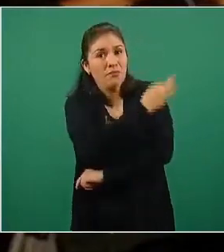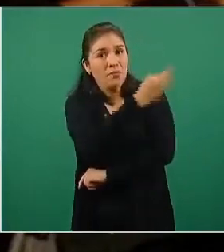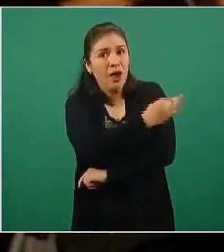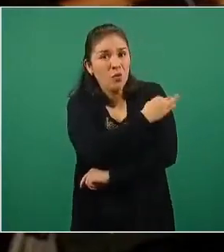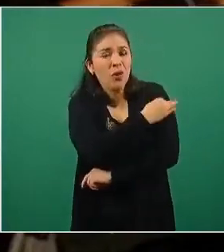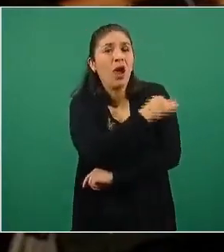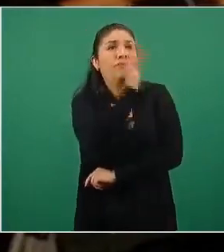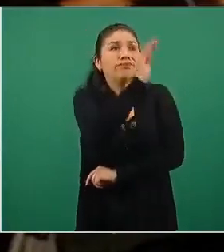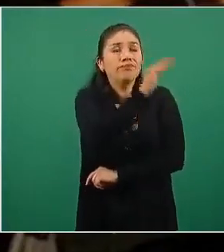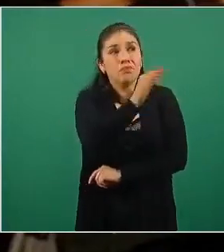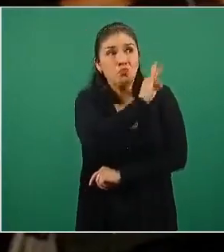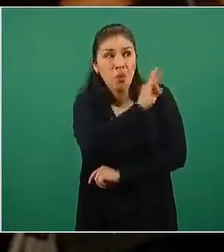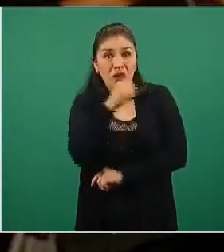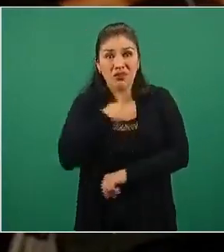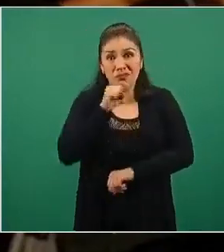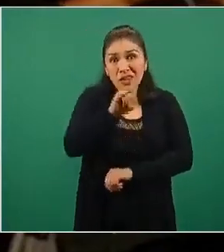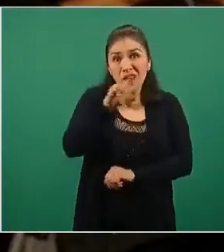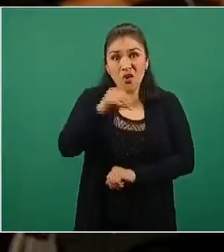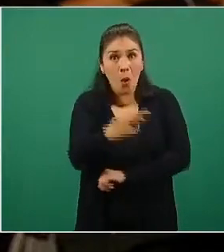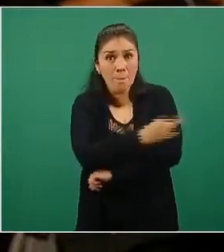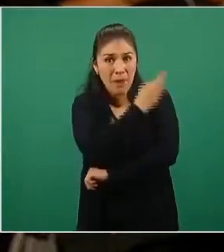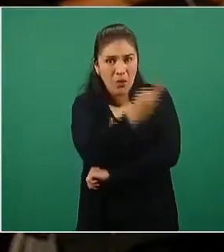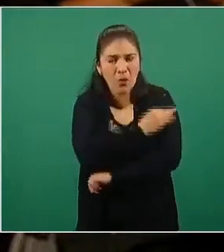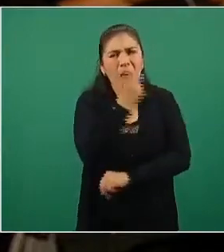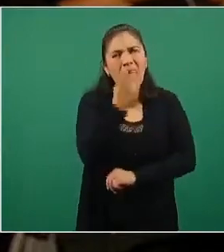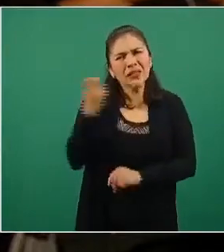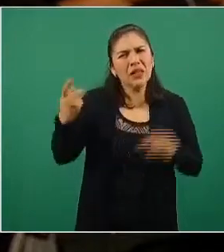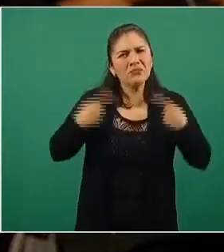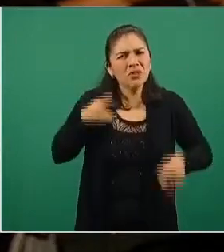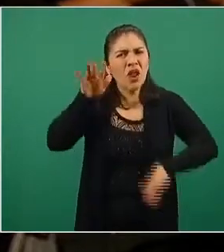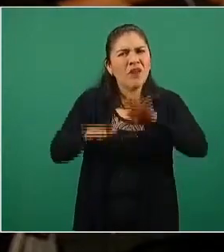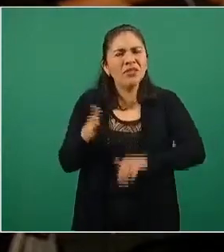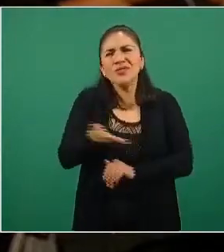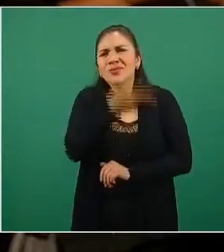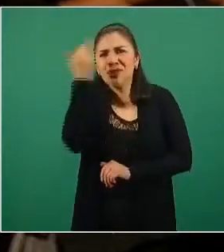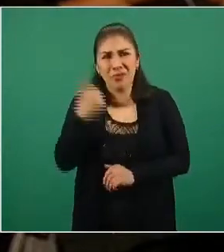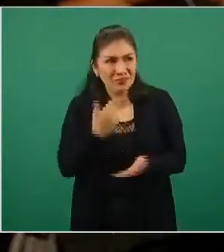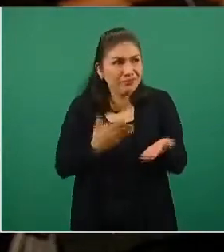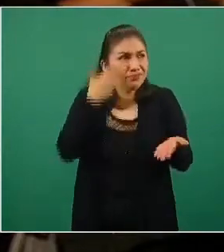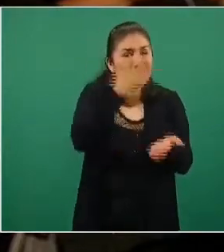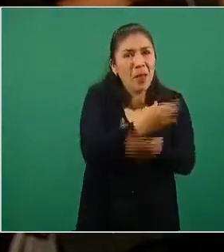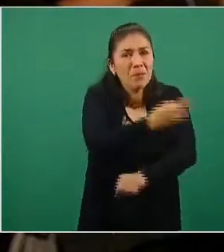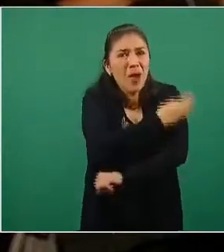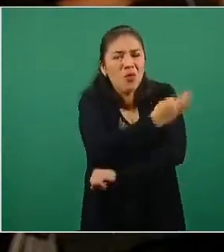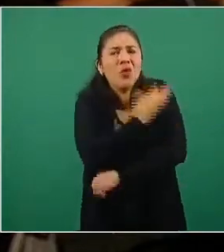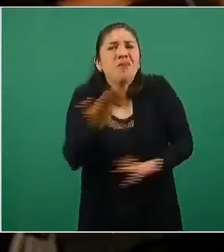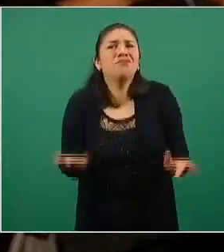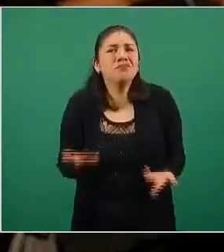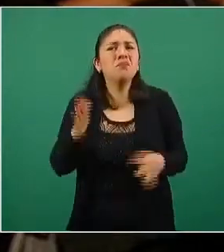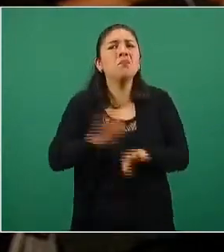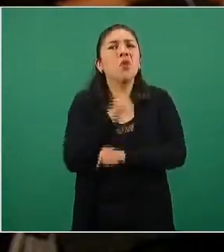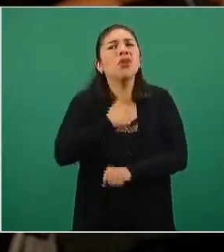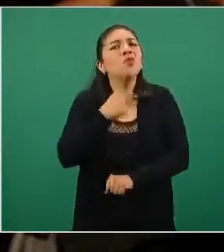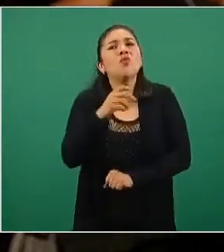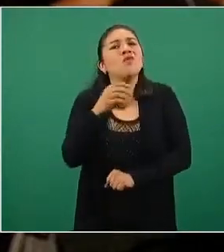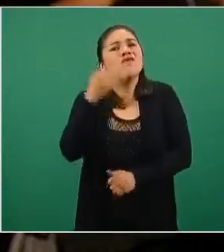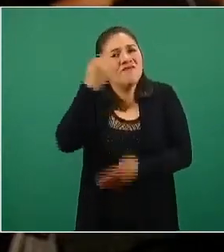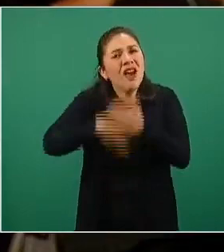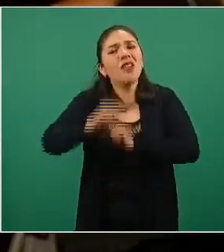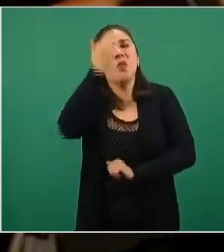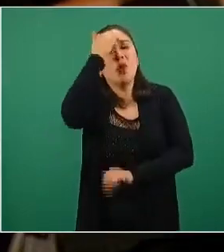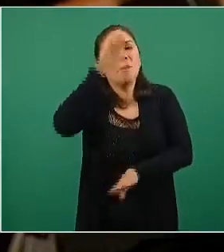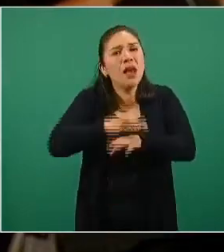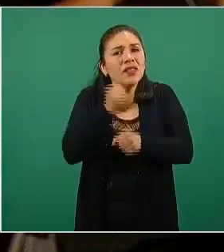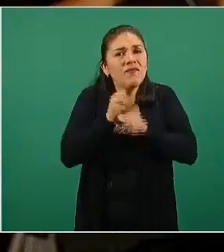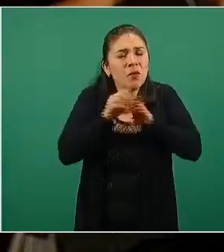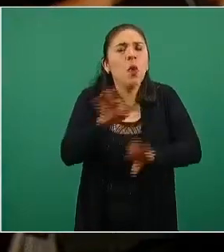aplicación de la vacuna para ver si procede o no. Mucha gente de esta no sabe si asistir a los puestos de vacunación o no, por la falta de información. Entonces, no sé